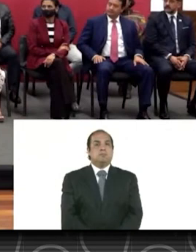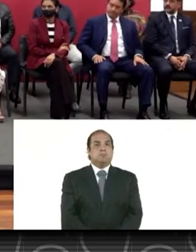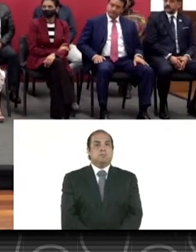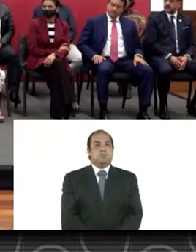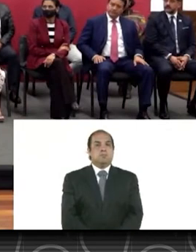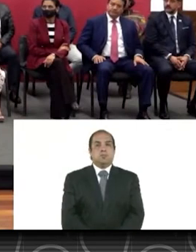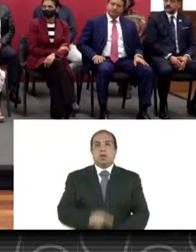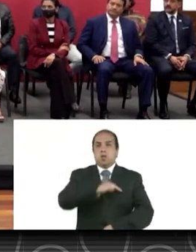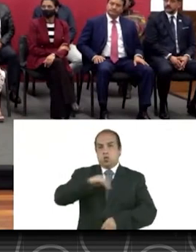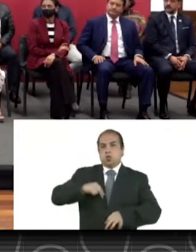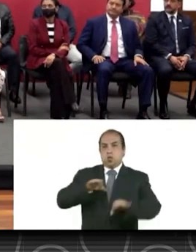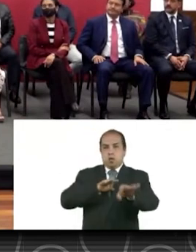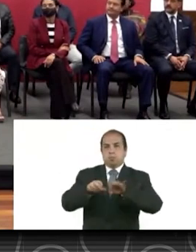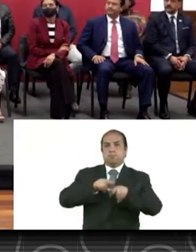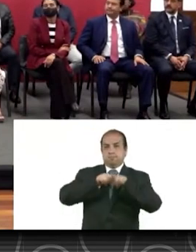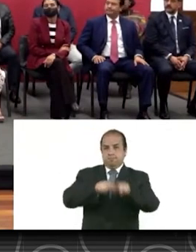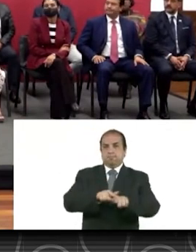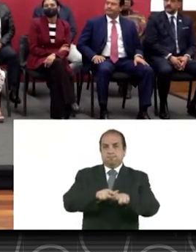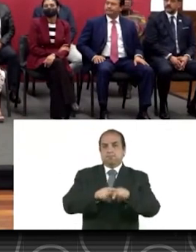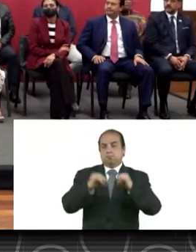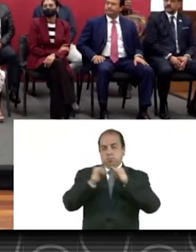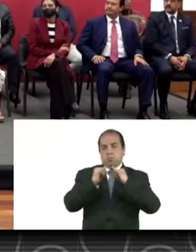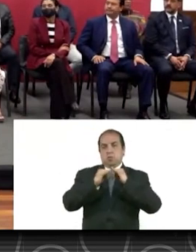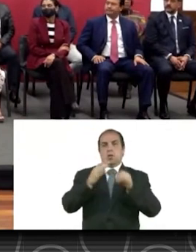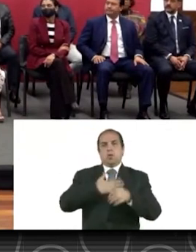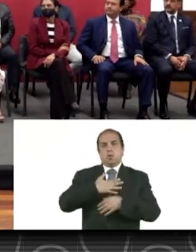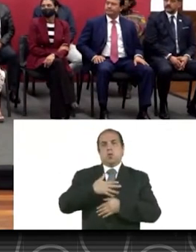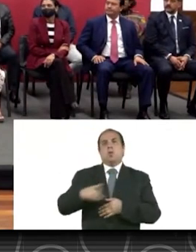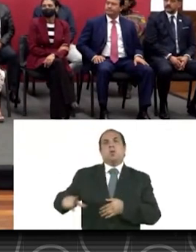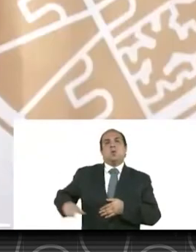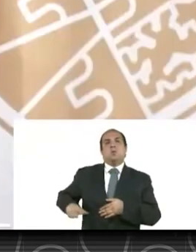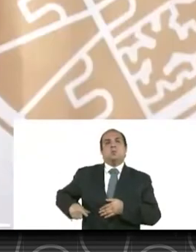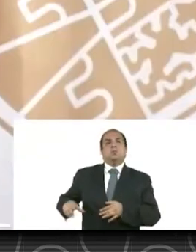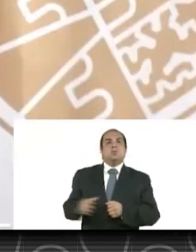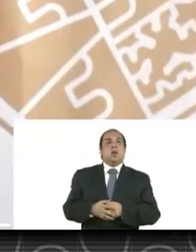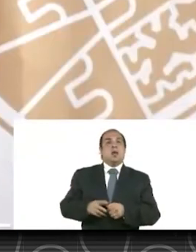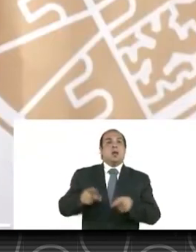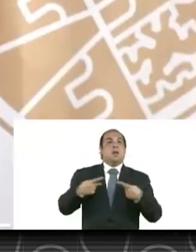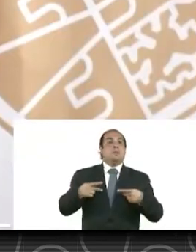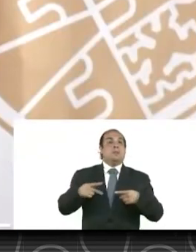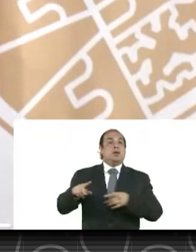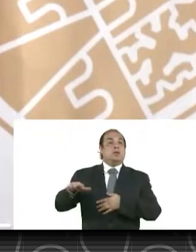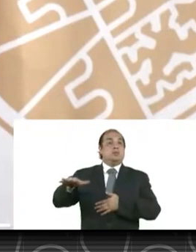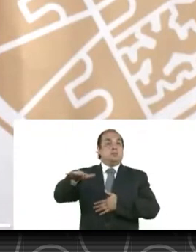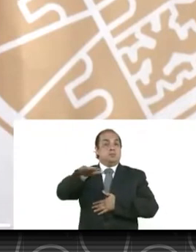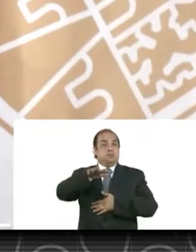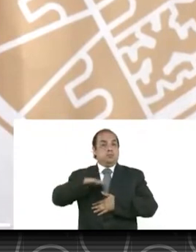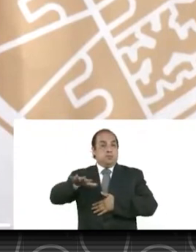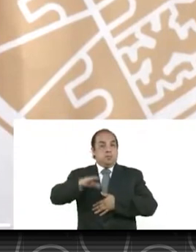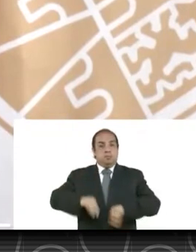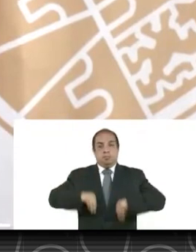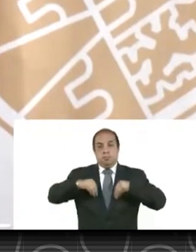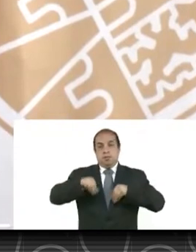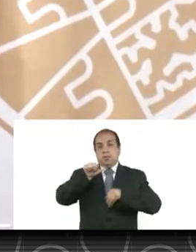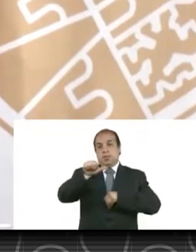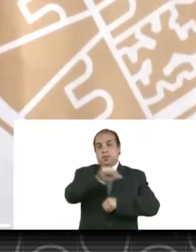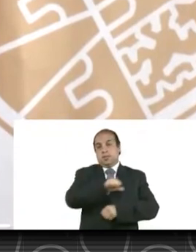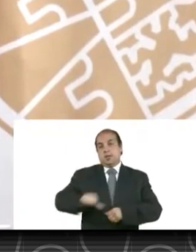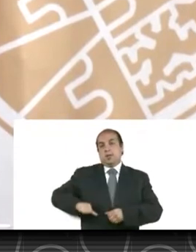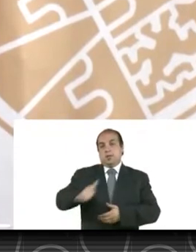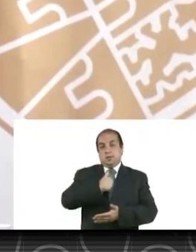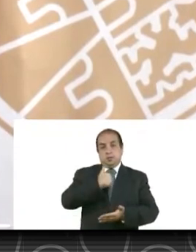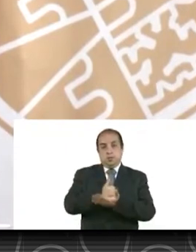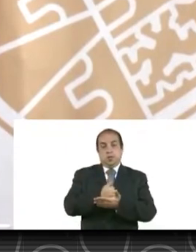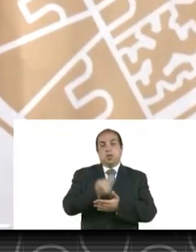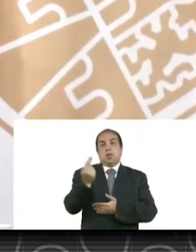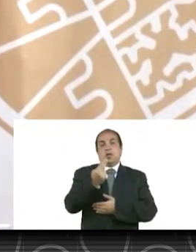seguir trabajando institucionalmente. Yo gobierno a los habitantes de las 16 alcaldías de la ciudad y tenemos